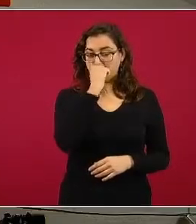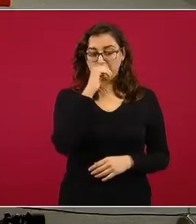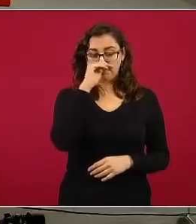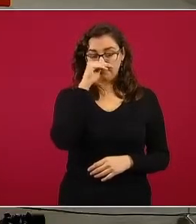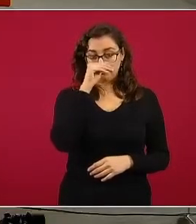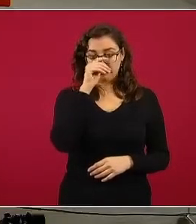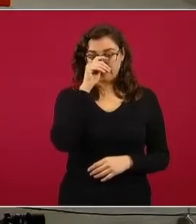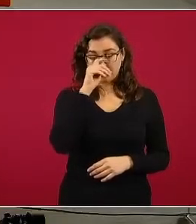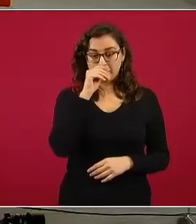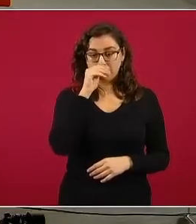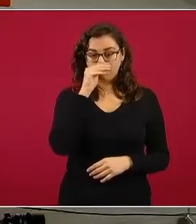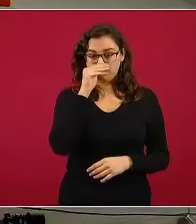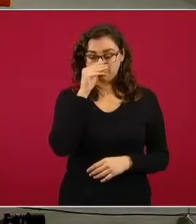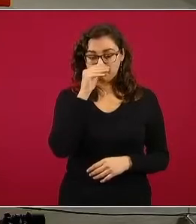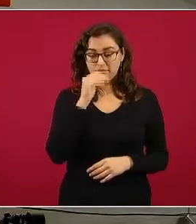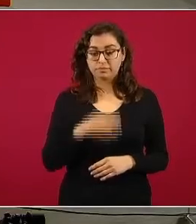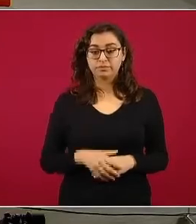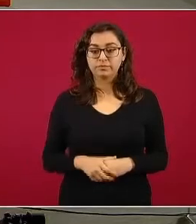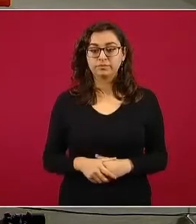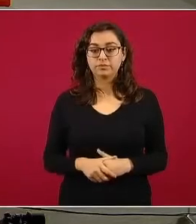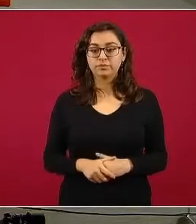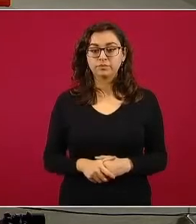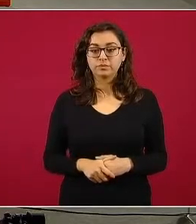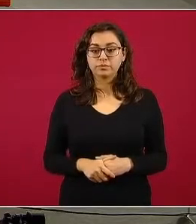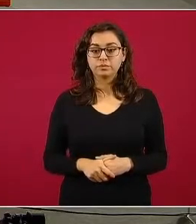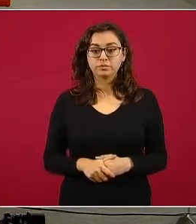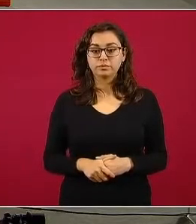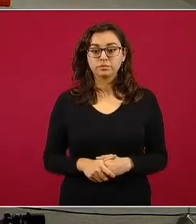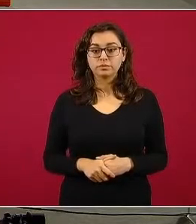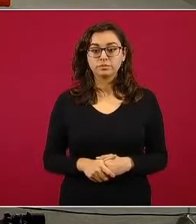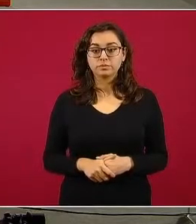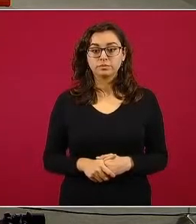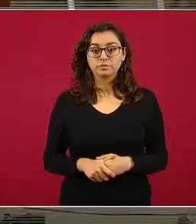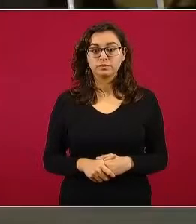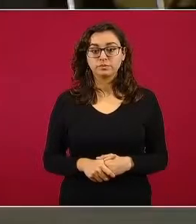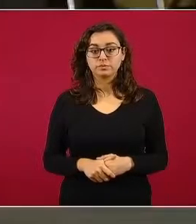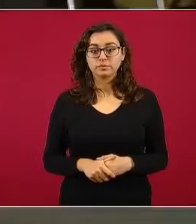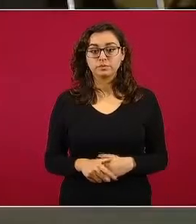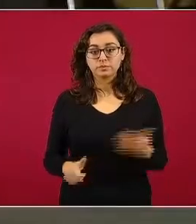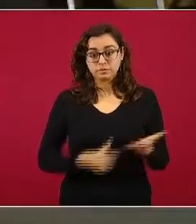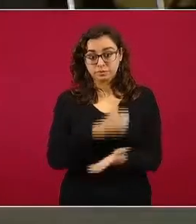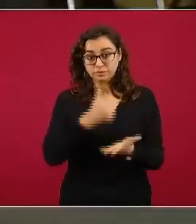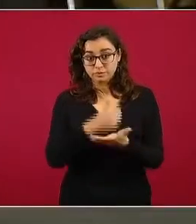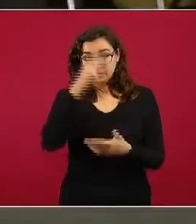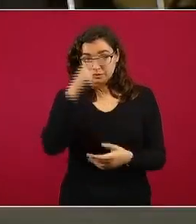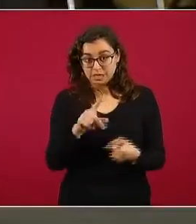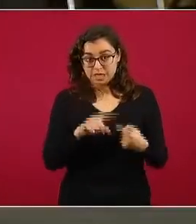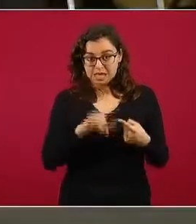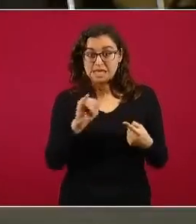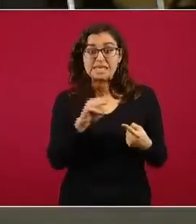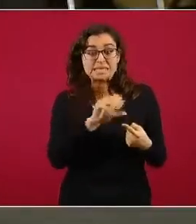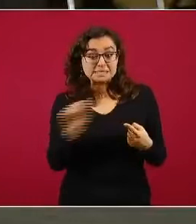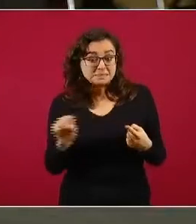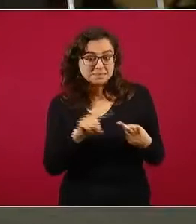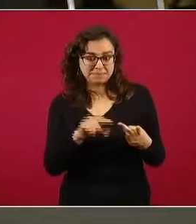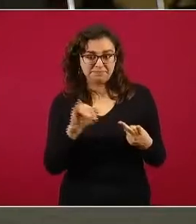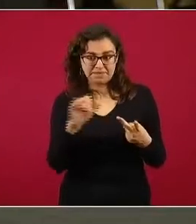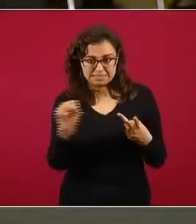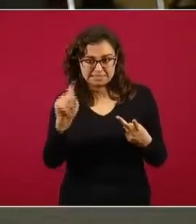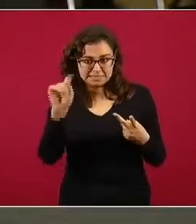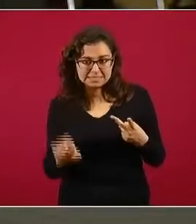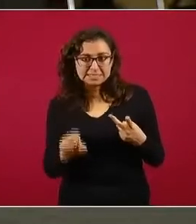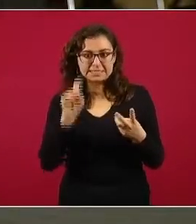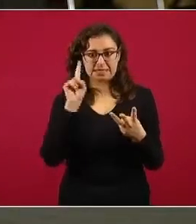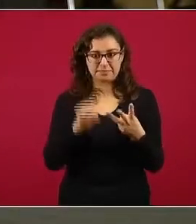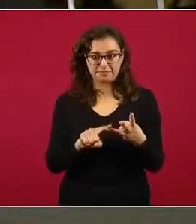pregunta principal es, en la Ciudad de México, ISSSTE, la red federal,